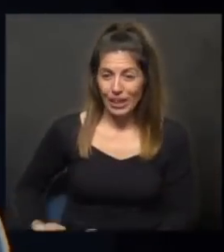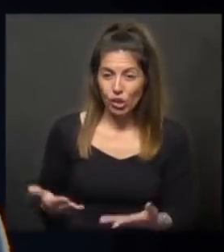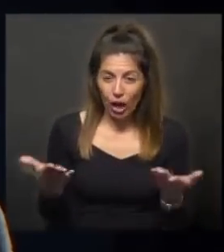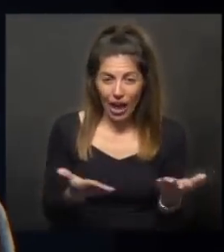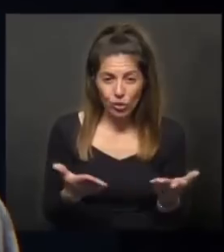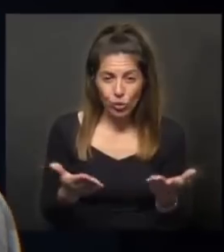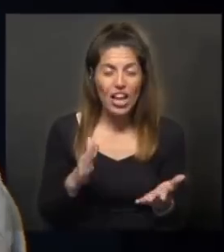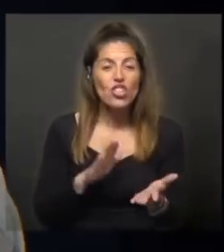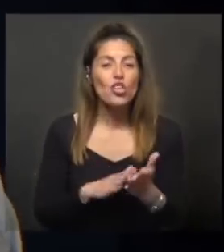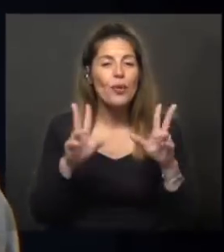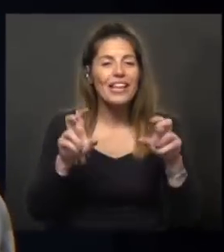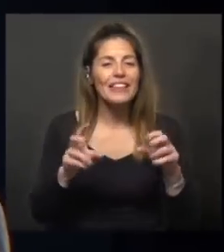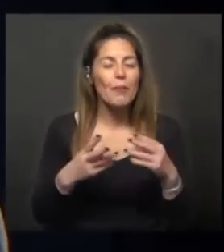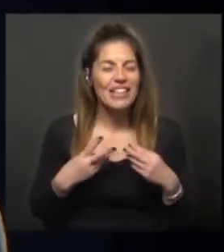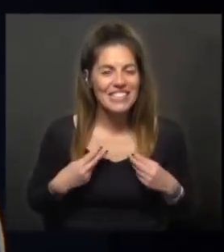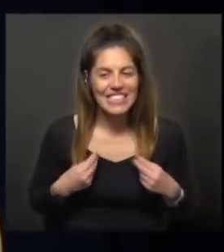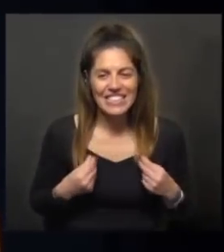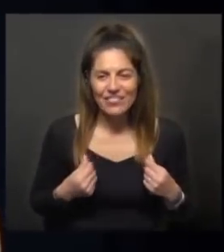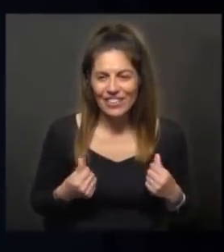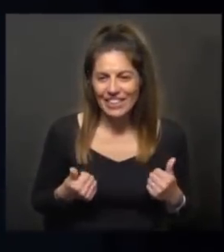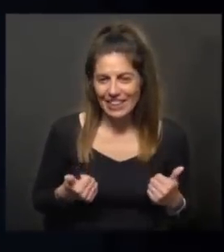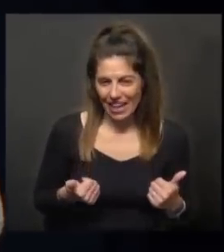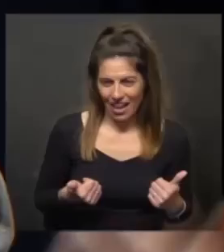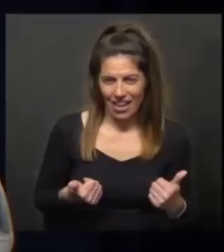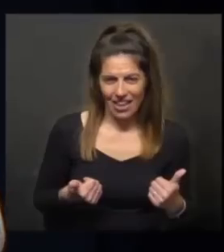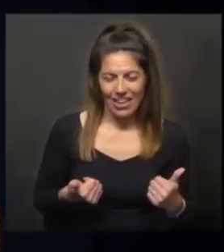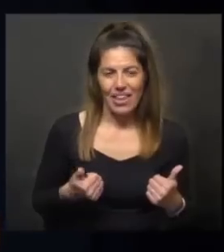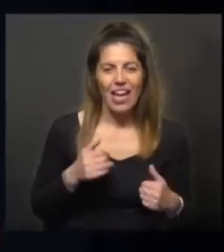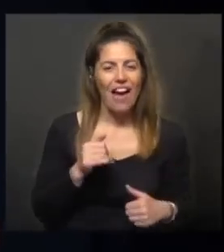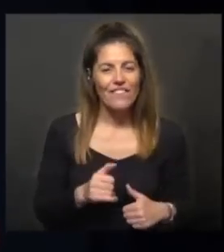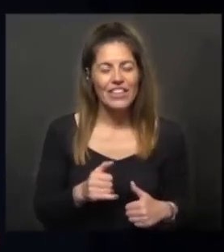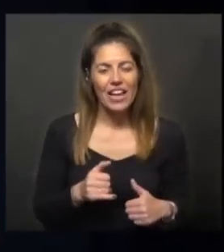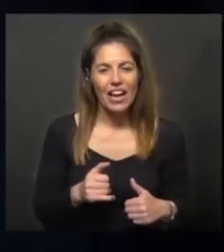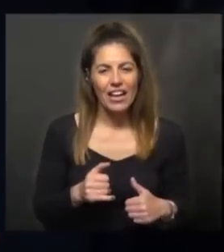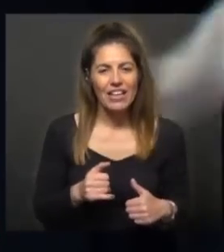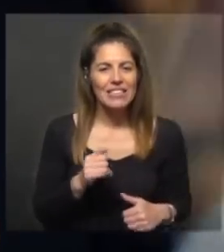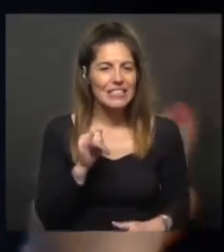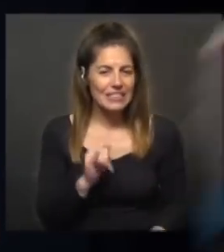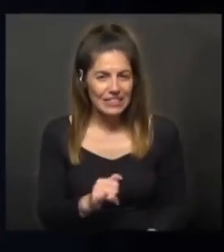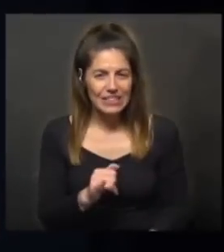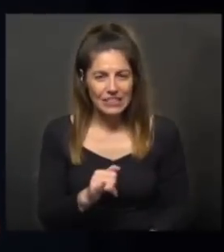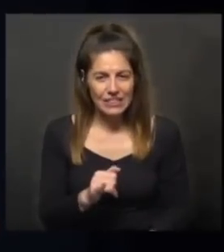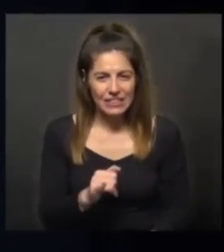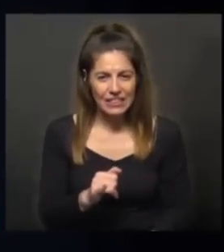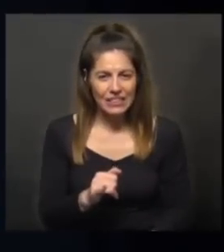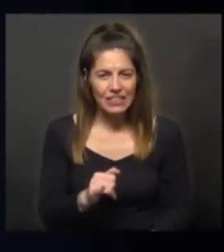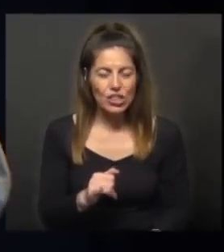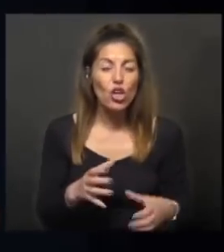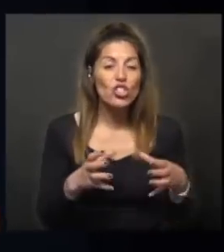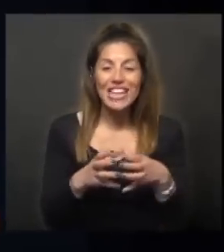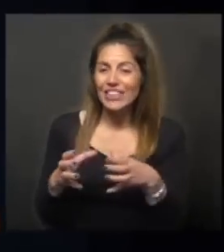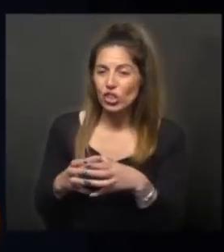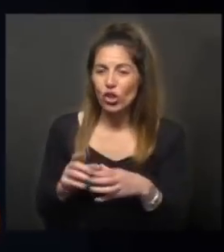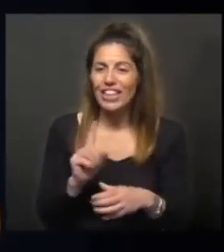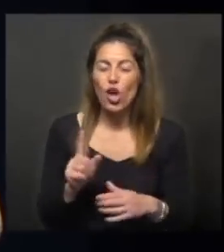sobre el tema de la sensibilidad no y este había como una cosa de si los sectores que no